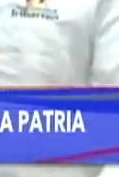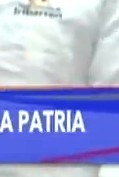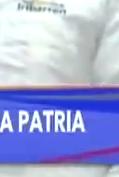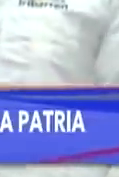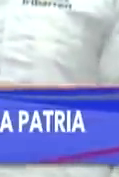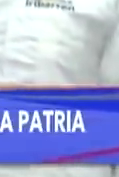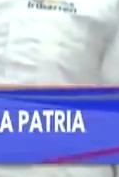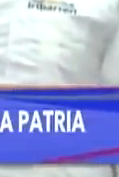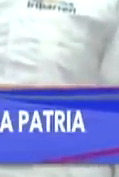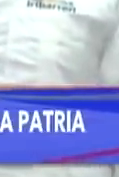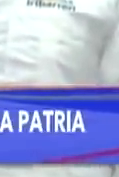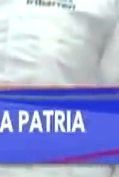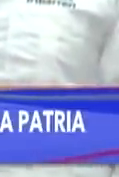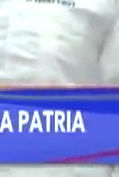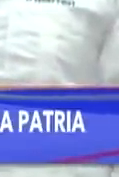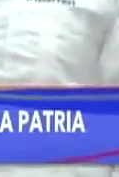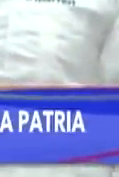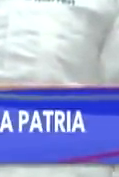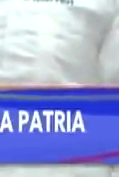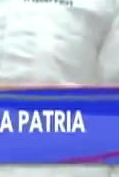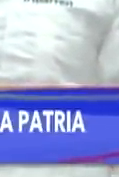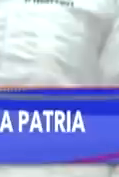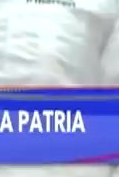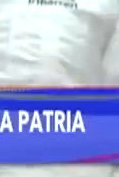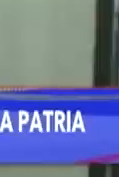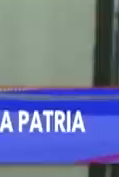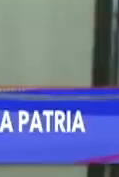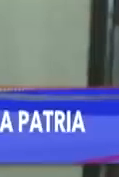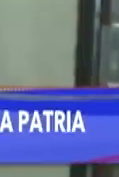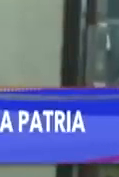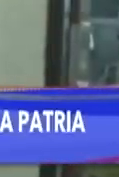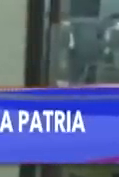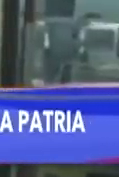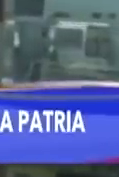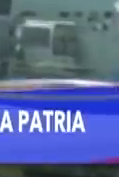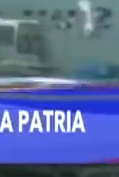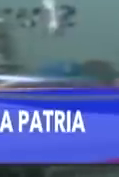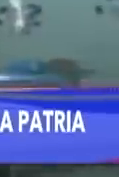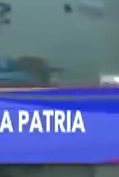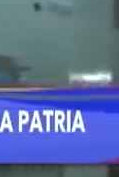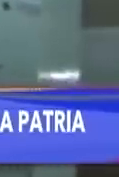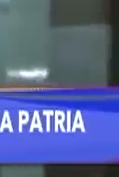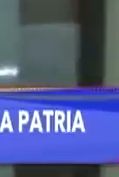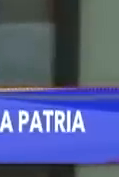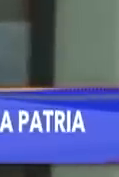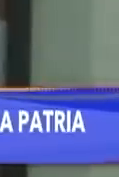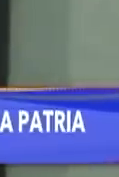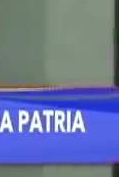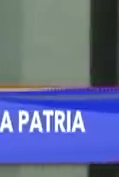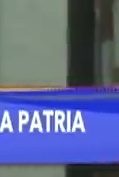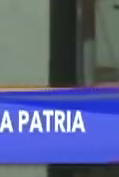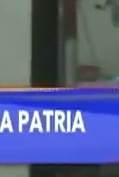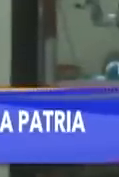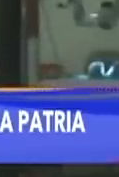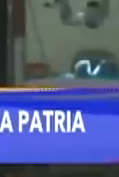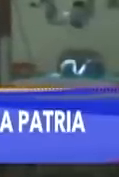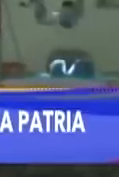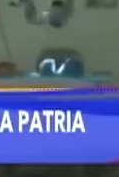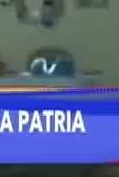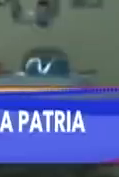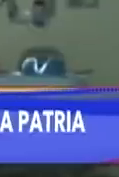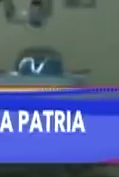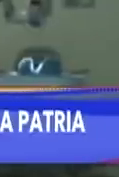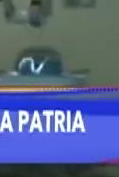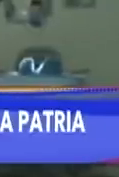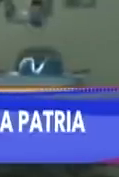podemos alcanzar las metas que nos hemos trazado, sobre todo en materia de salud. Que cuente con nuestro apoyo desde la alcaldía, y gracias por brindar este